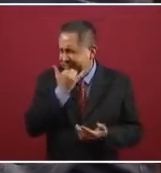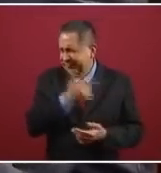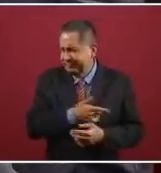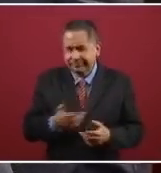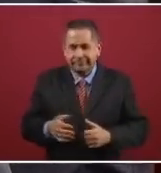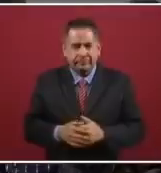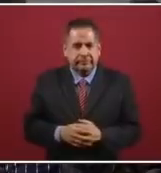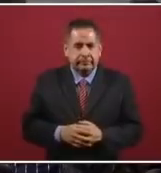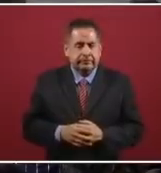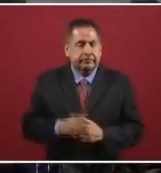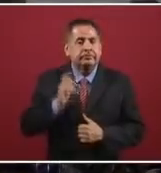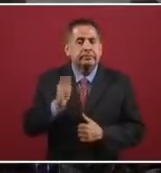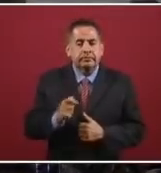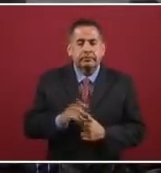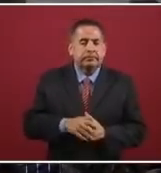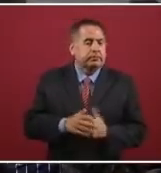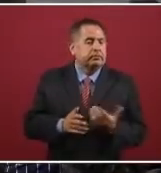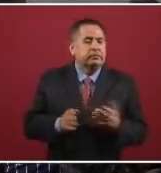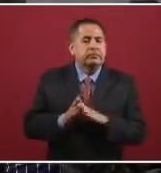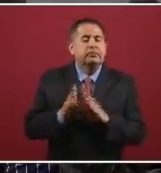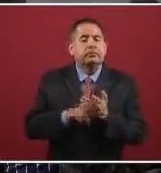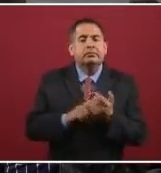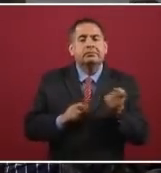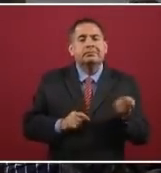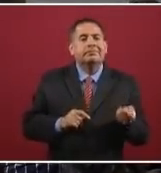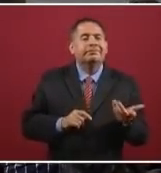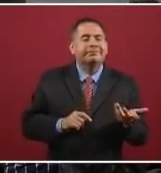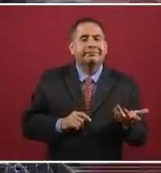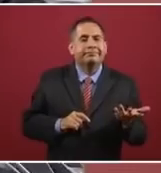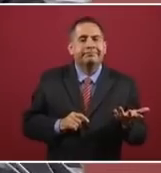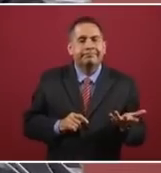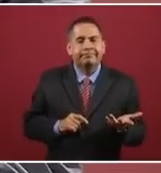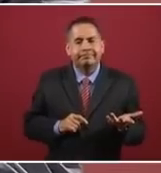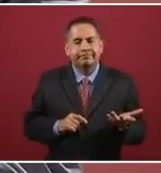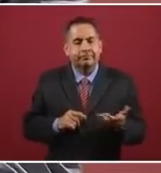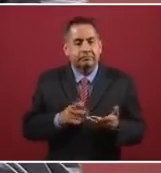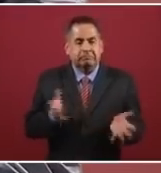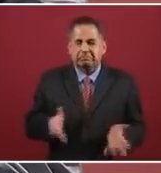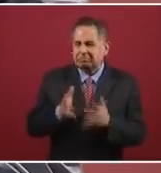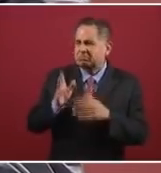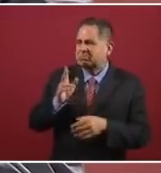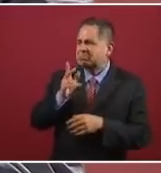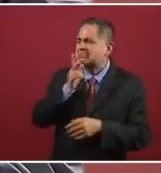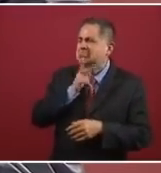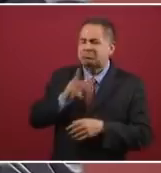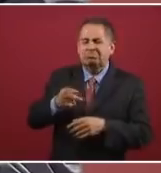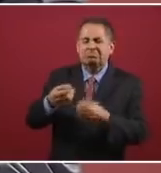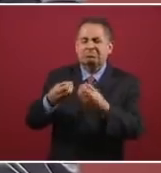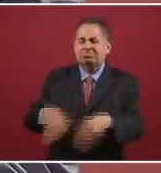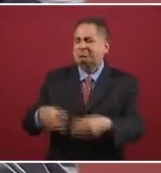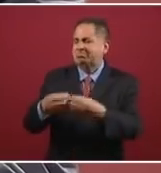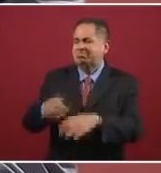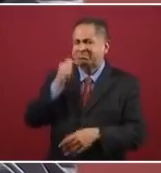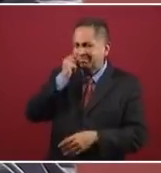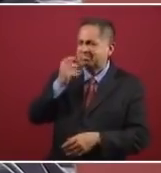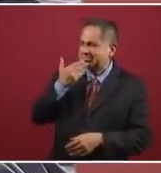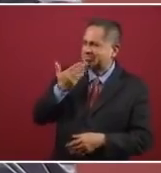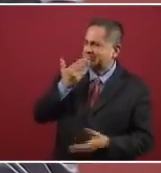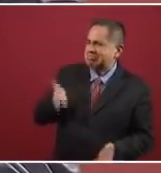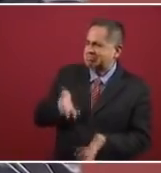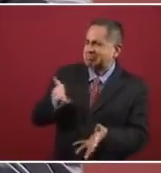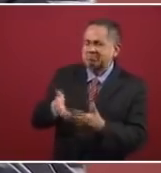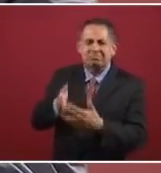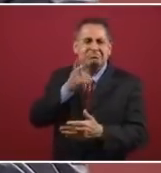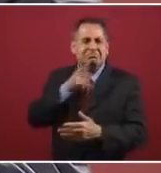que se dedicaron a alentar esa política de desmantelamiento